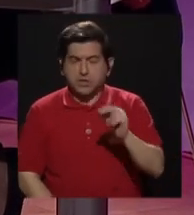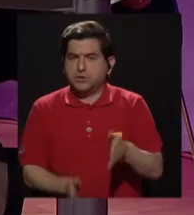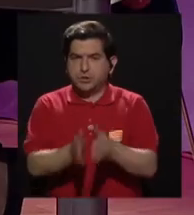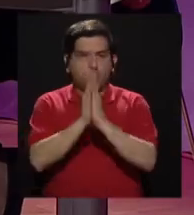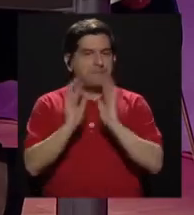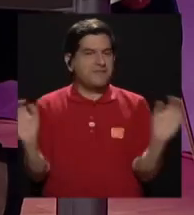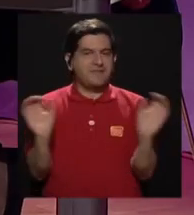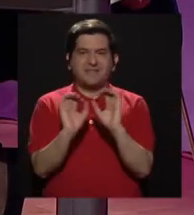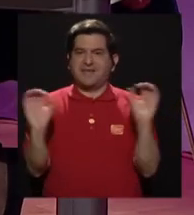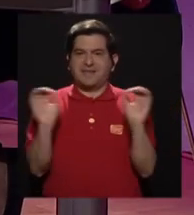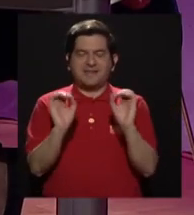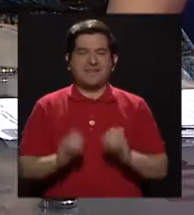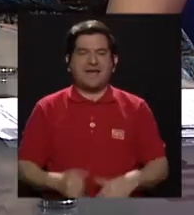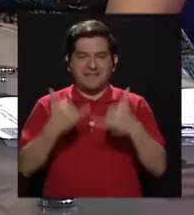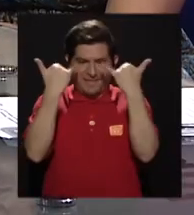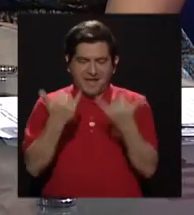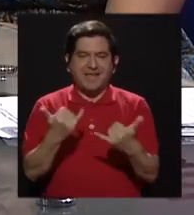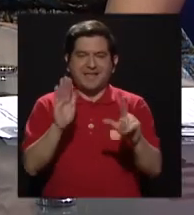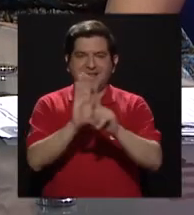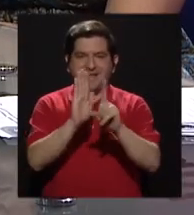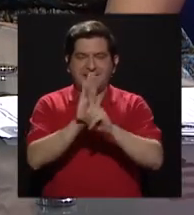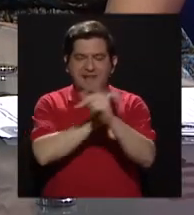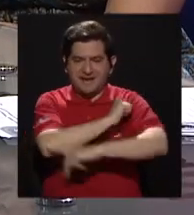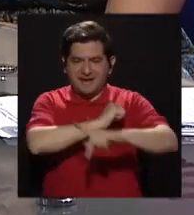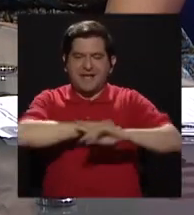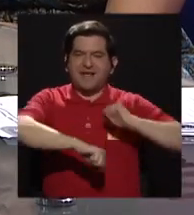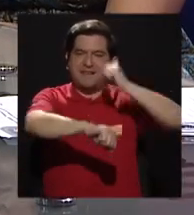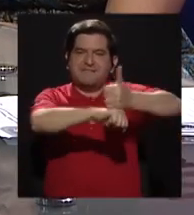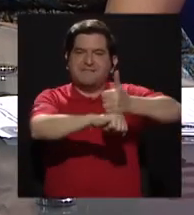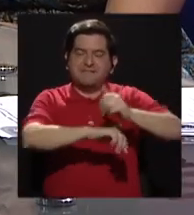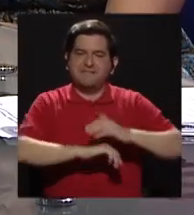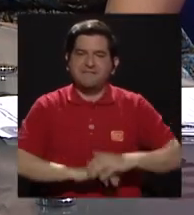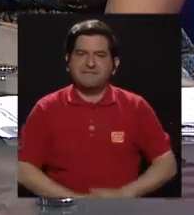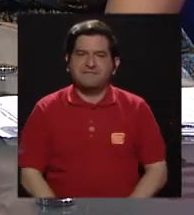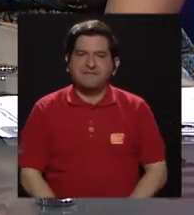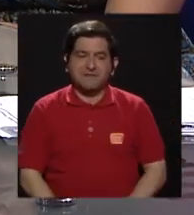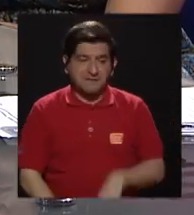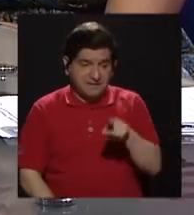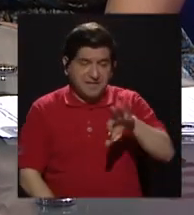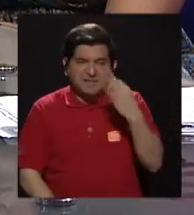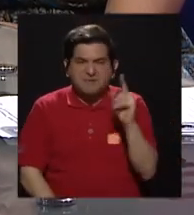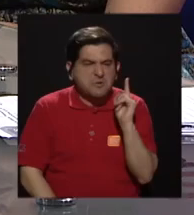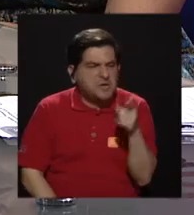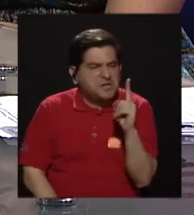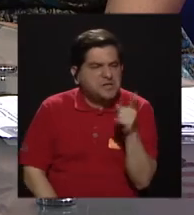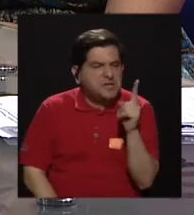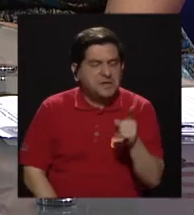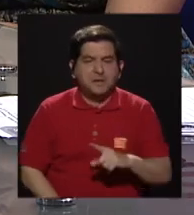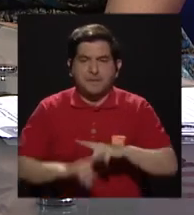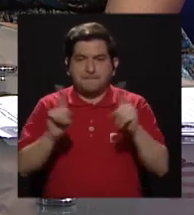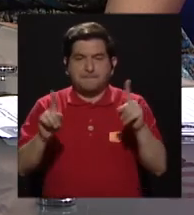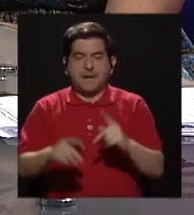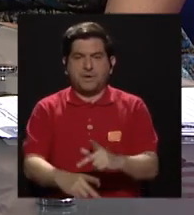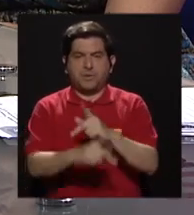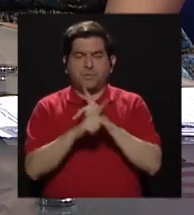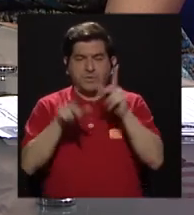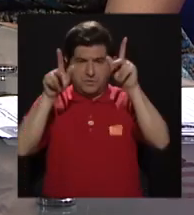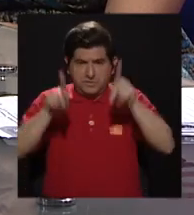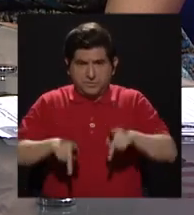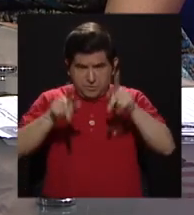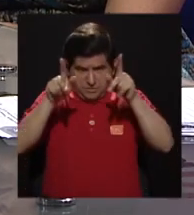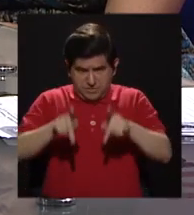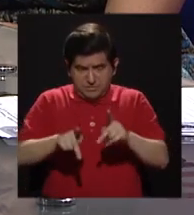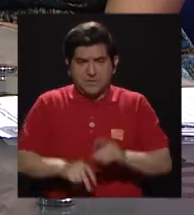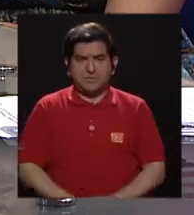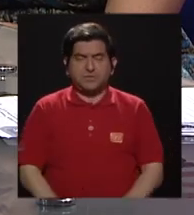pidiendo nada que no esté legislado en este país. Pero entonces así las amedrentan, pero es una desprotección con las personas que están